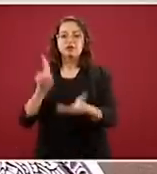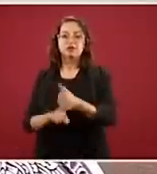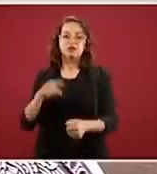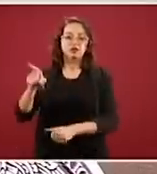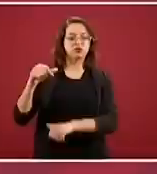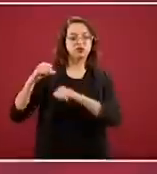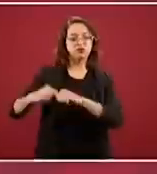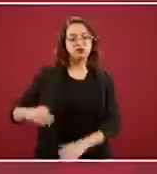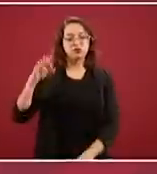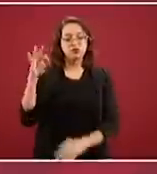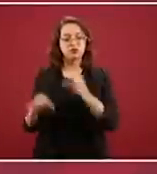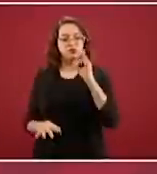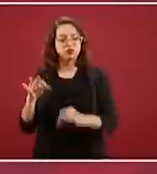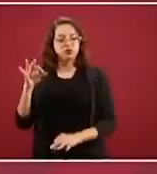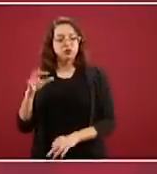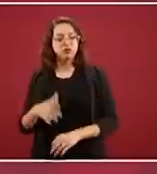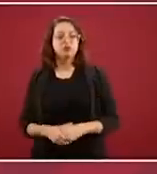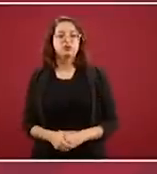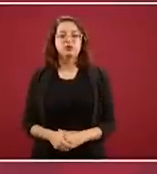Judicial.